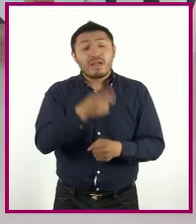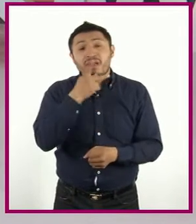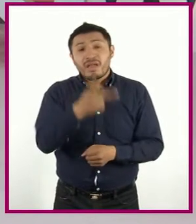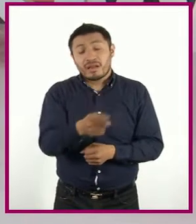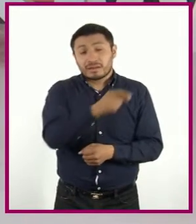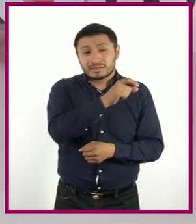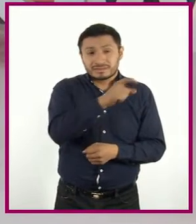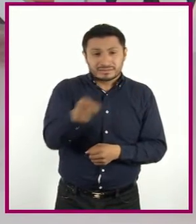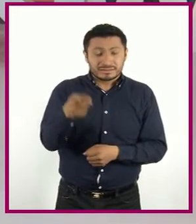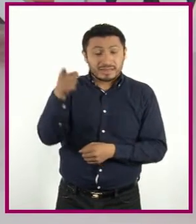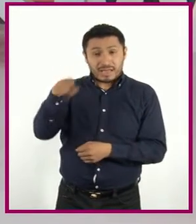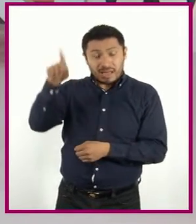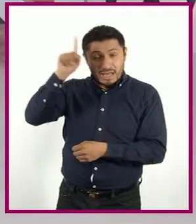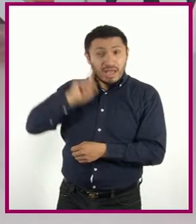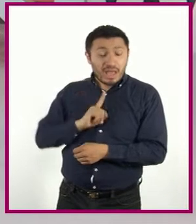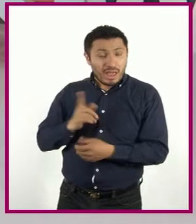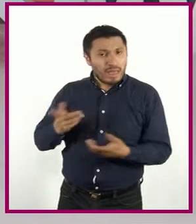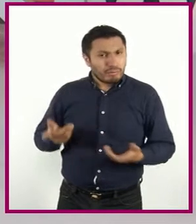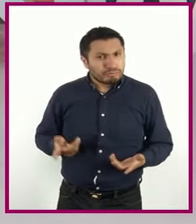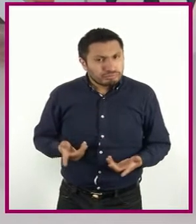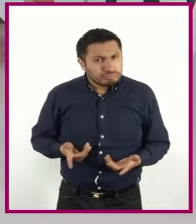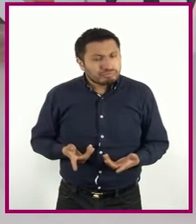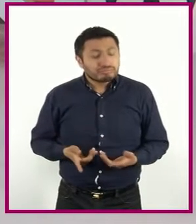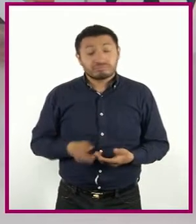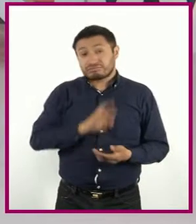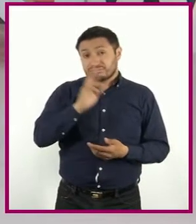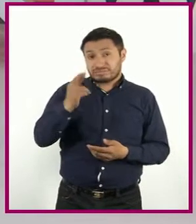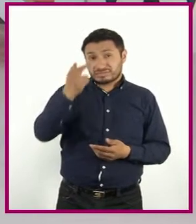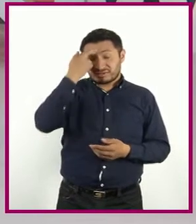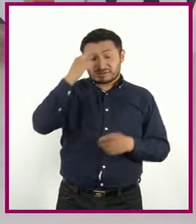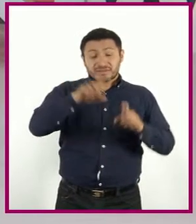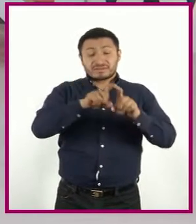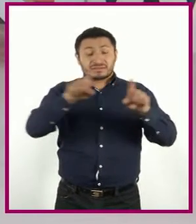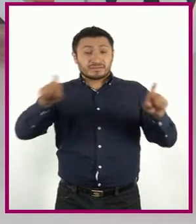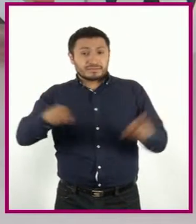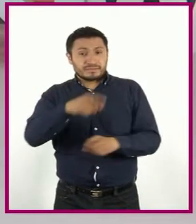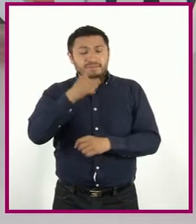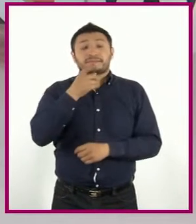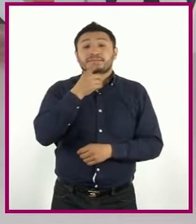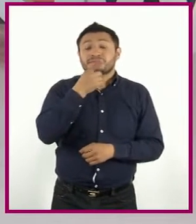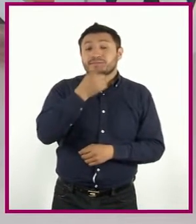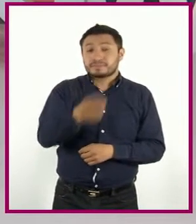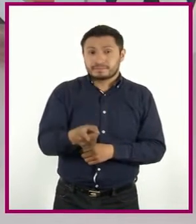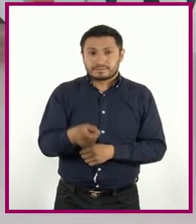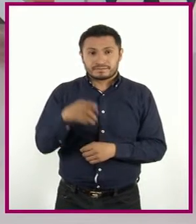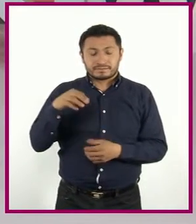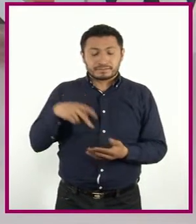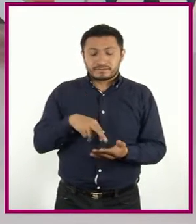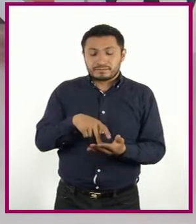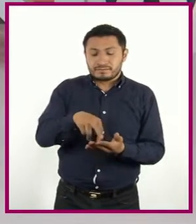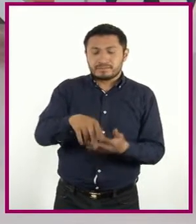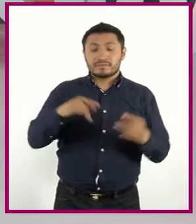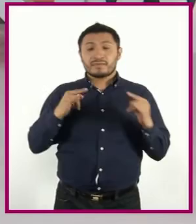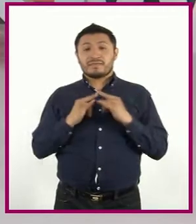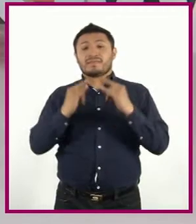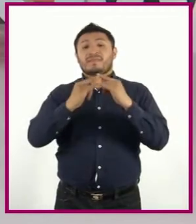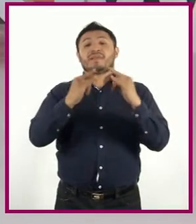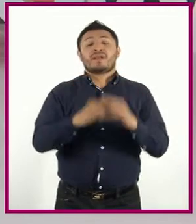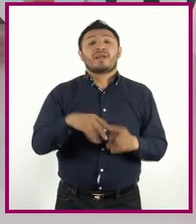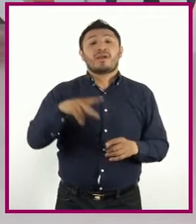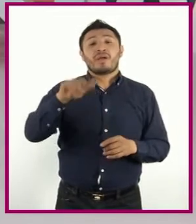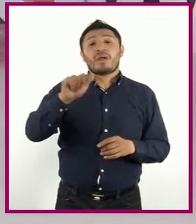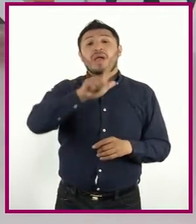dice ella. Si retomamos el primer fragmento, señala que caminaba por el mercado con su